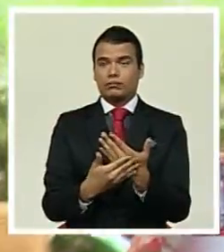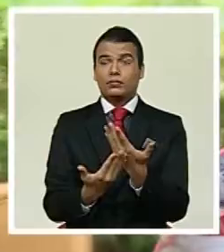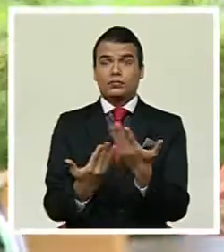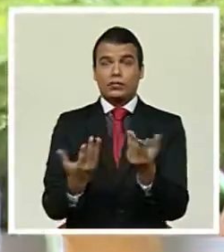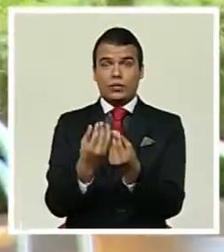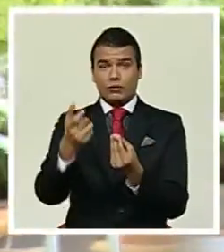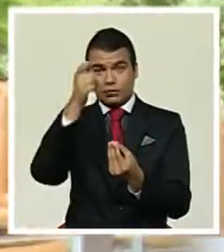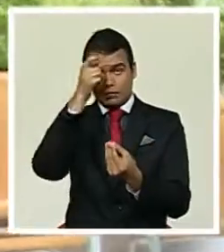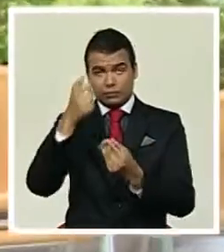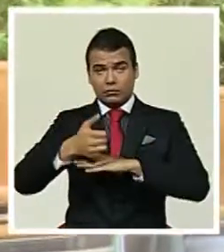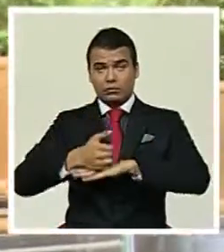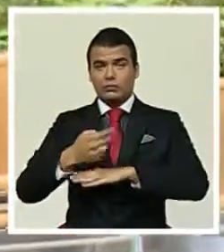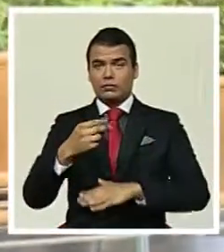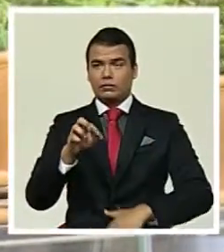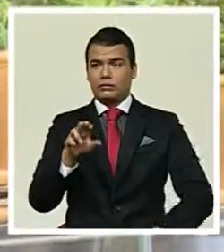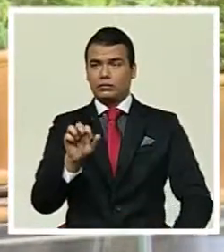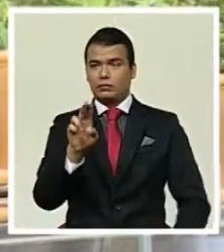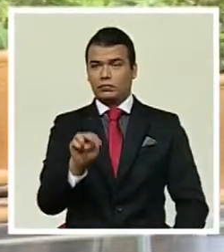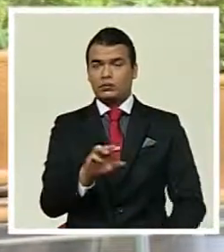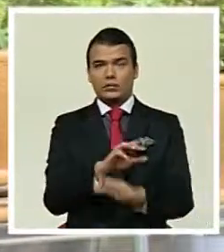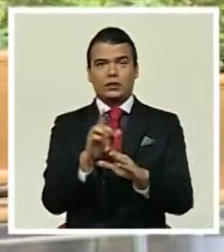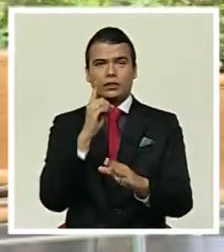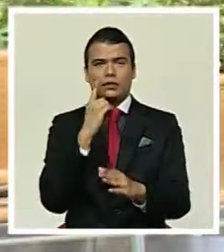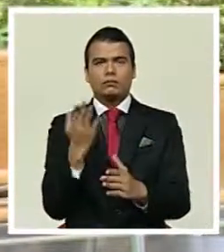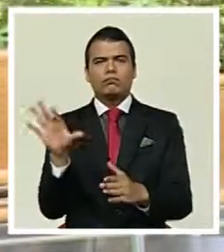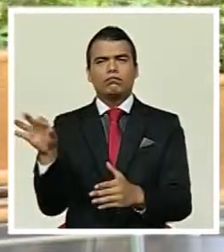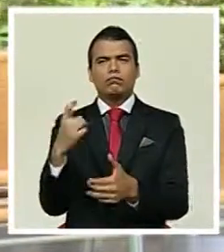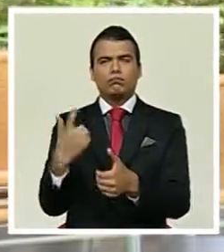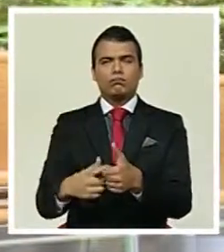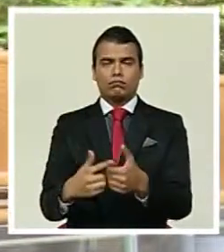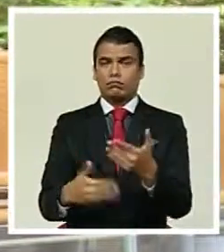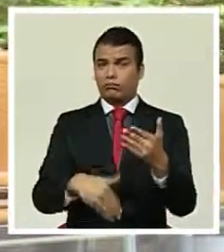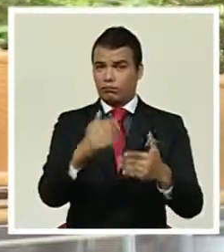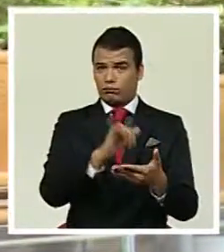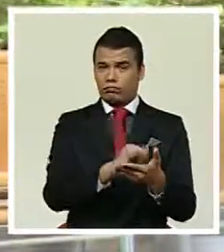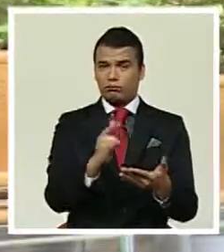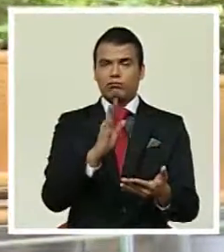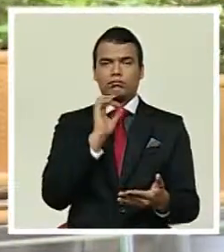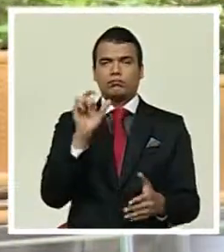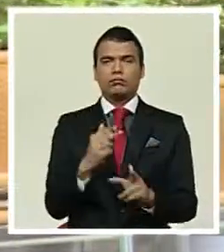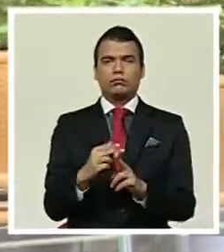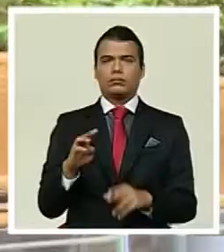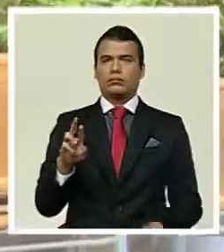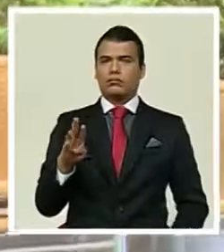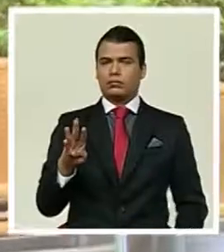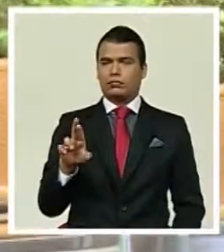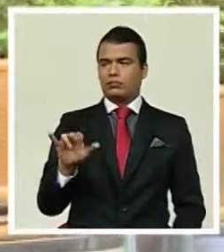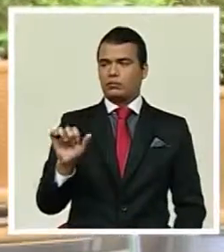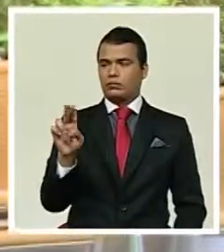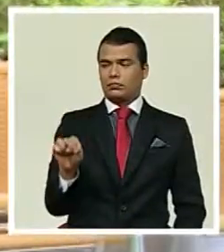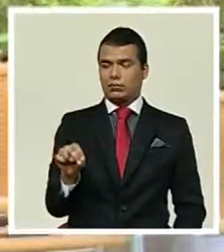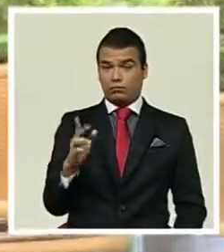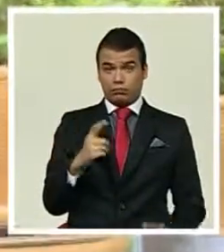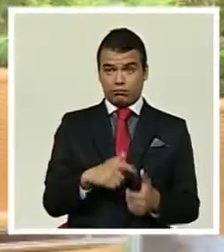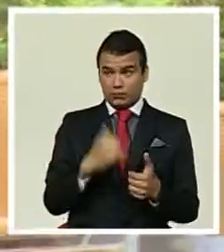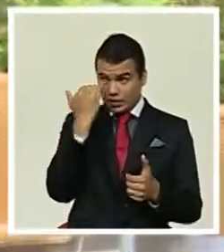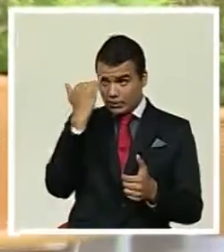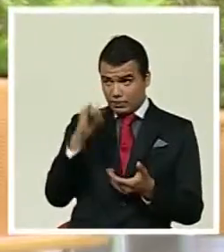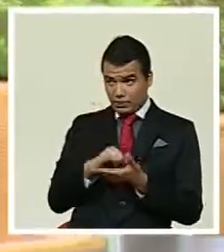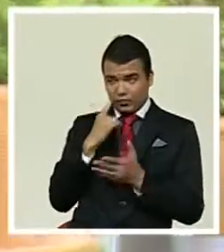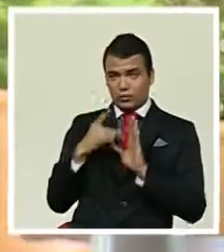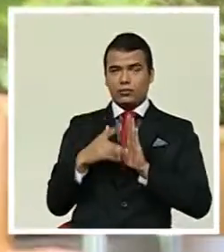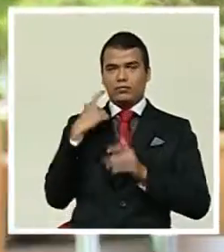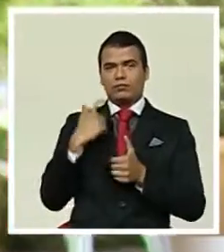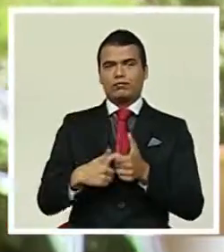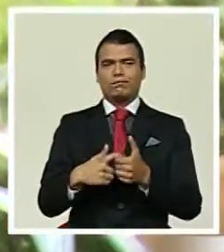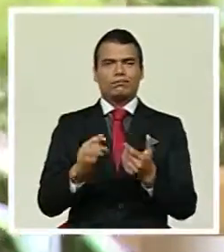onceno dirigido por Hernán Torres será como novedad desde el primer minuto el ingreso de Brian Angulo en la zona de creación del mediocampo.